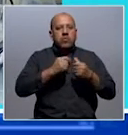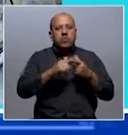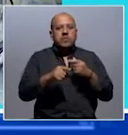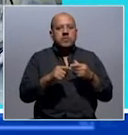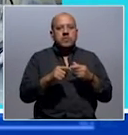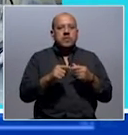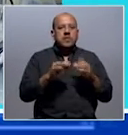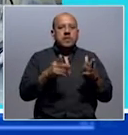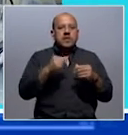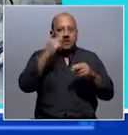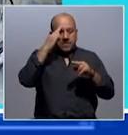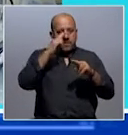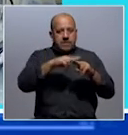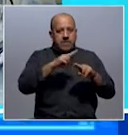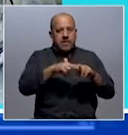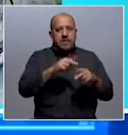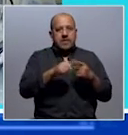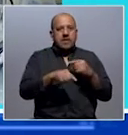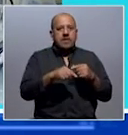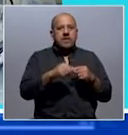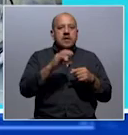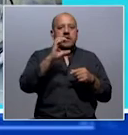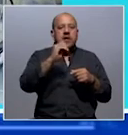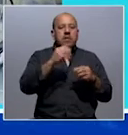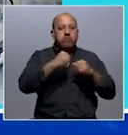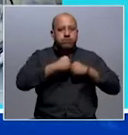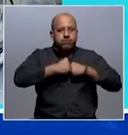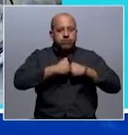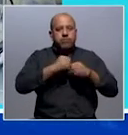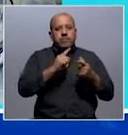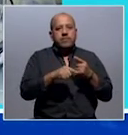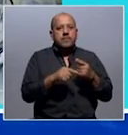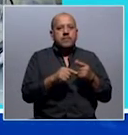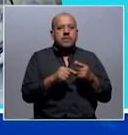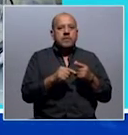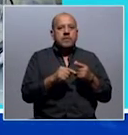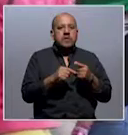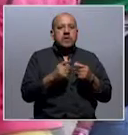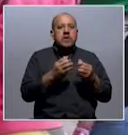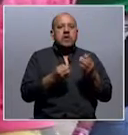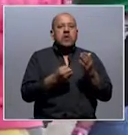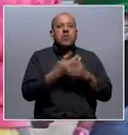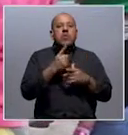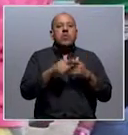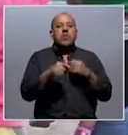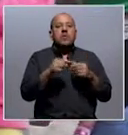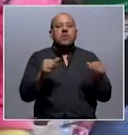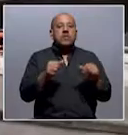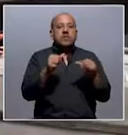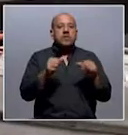de las enfermedades asociadas a la obesidad en este nuevo fármaco que estamos desarrollando